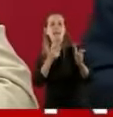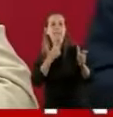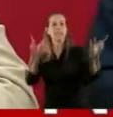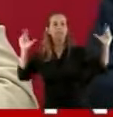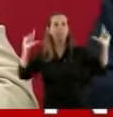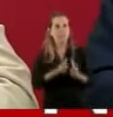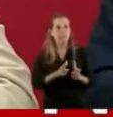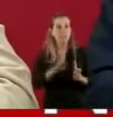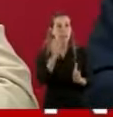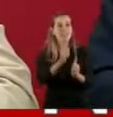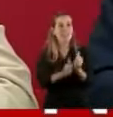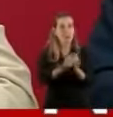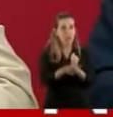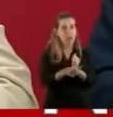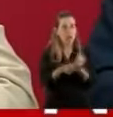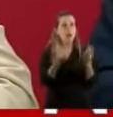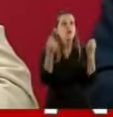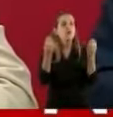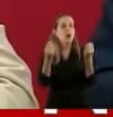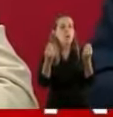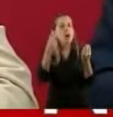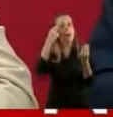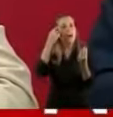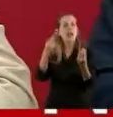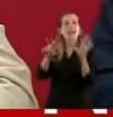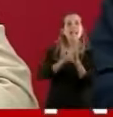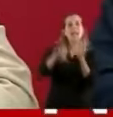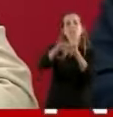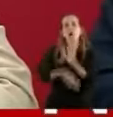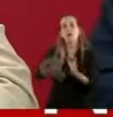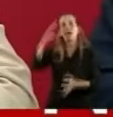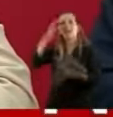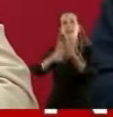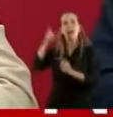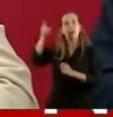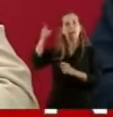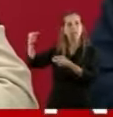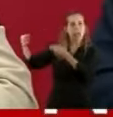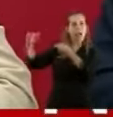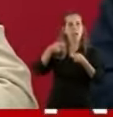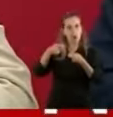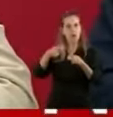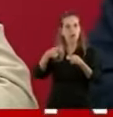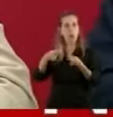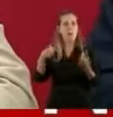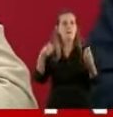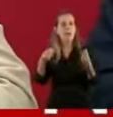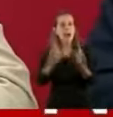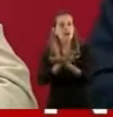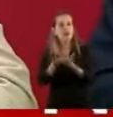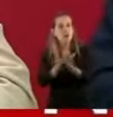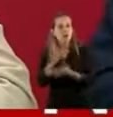Rosario y qué instrumentos jurídicos vamos a tener para lograr